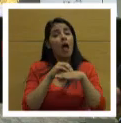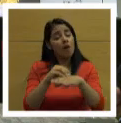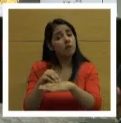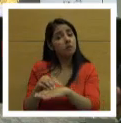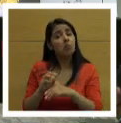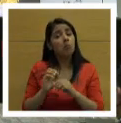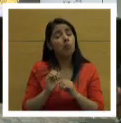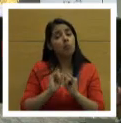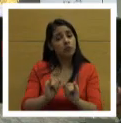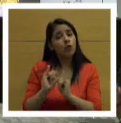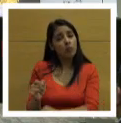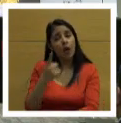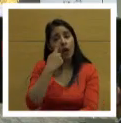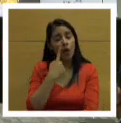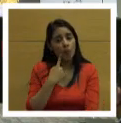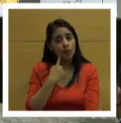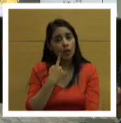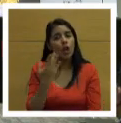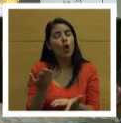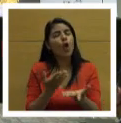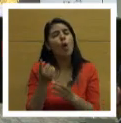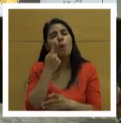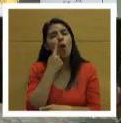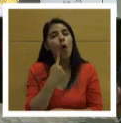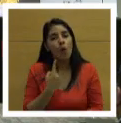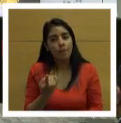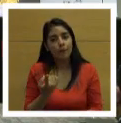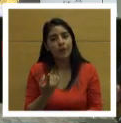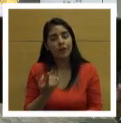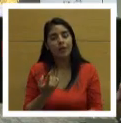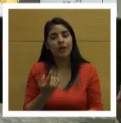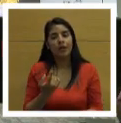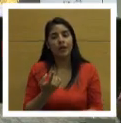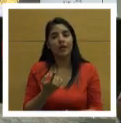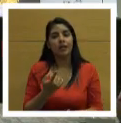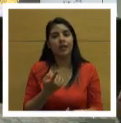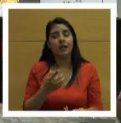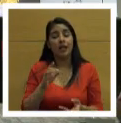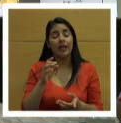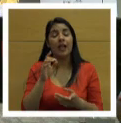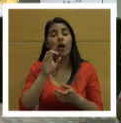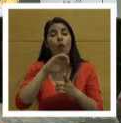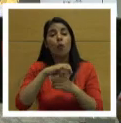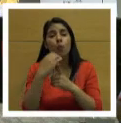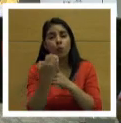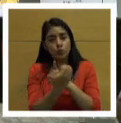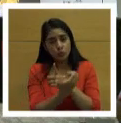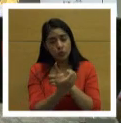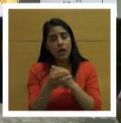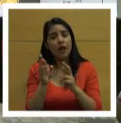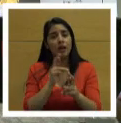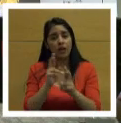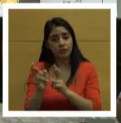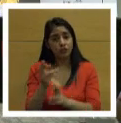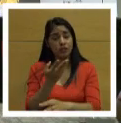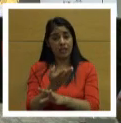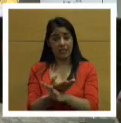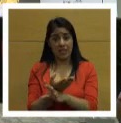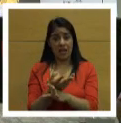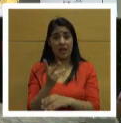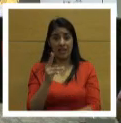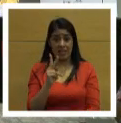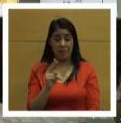hombres de cómo tienen que ellos tomar su, de alguna manera, lo que se hablaba, ¿cierto?, culturalmente, las relaciones que tienen, ¿cierto?, de